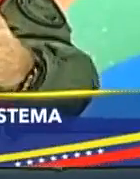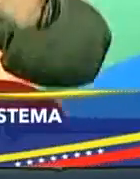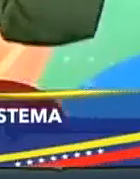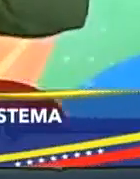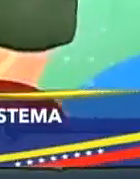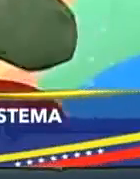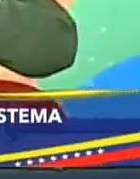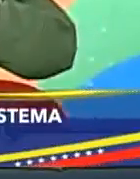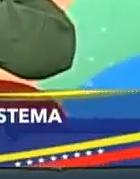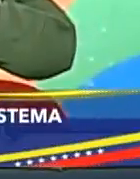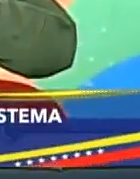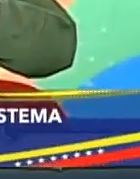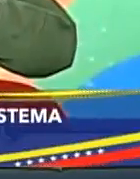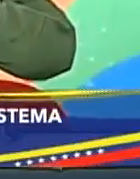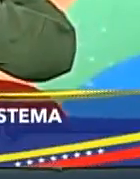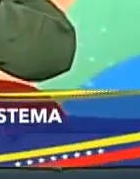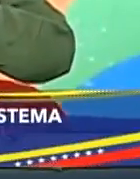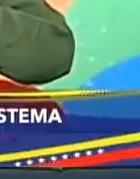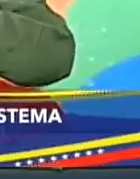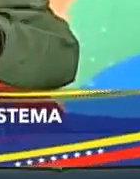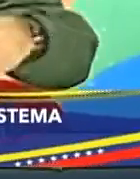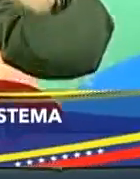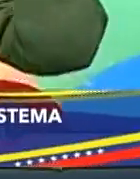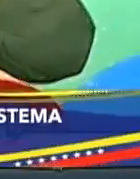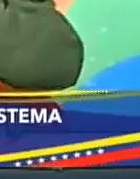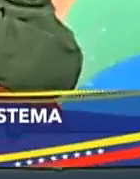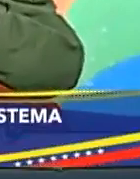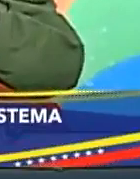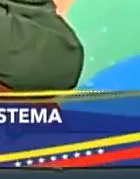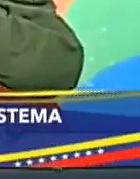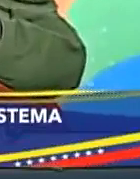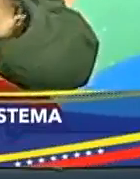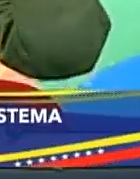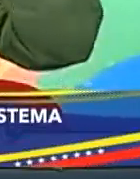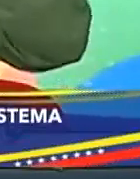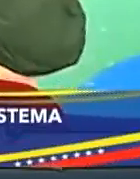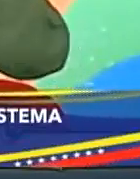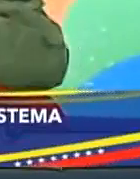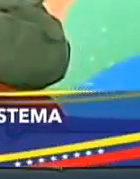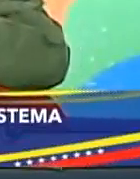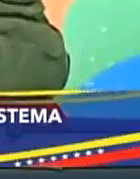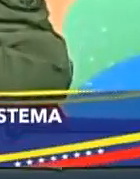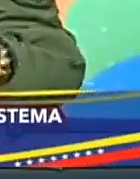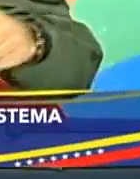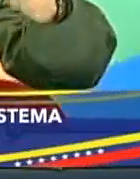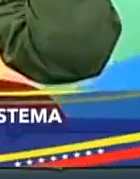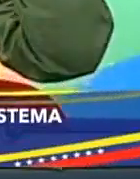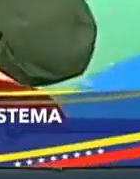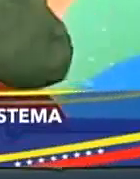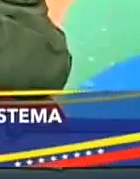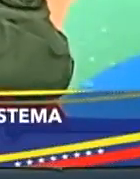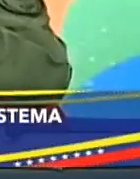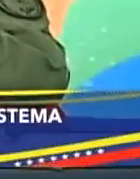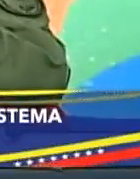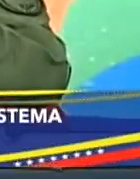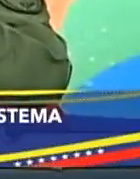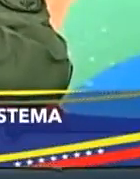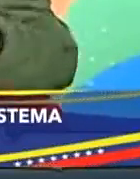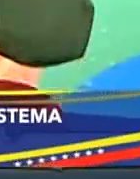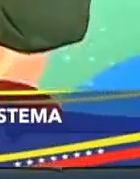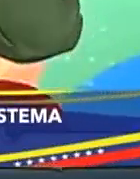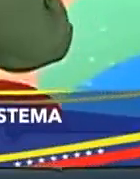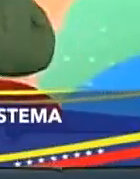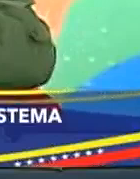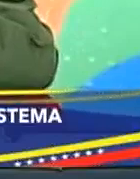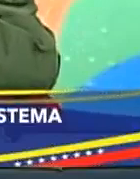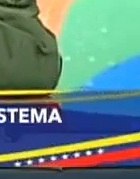de medios a estos centros de educación, a los centros de salud, y con lo poco que hay y con lo mucho que haya,